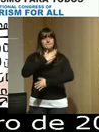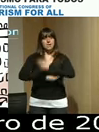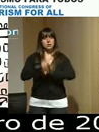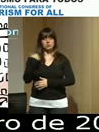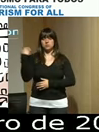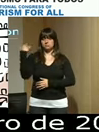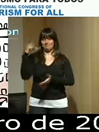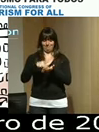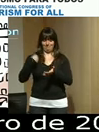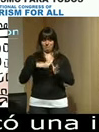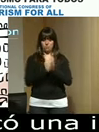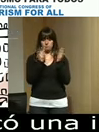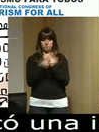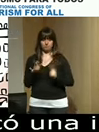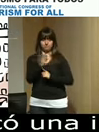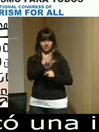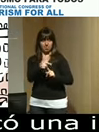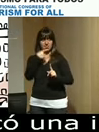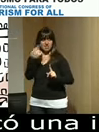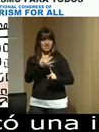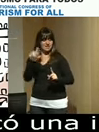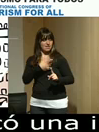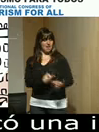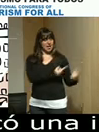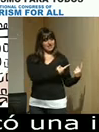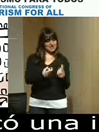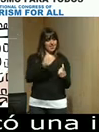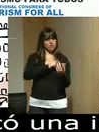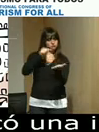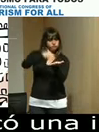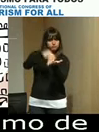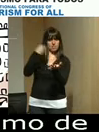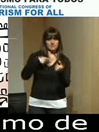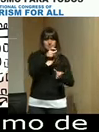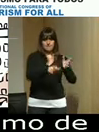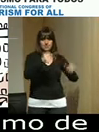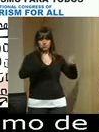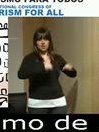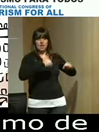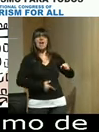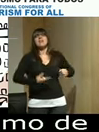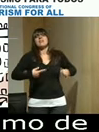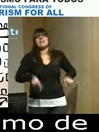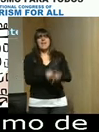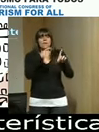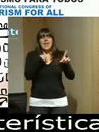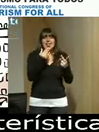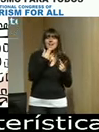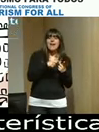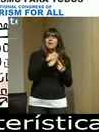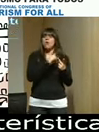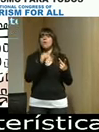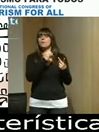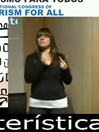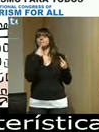en la preferencia y demanda de este colectivo. La edad, e independientemente de si las personas envejecen con salud o no,